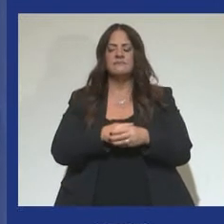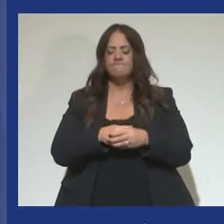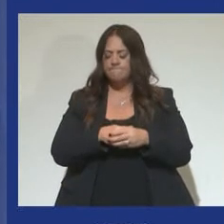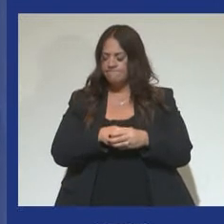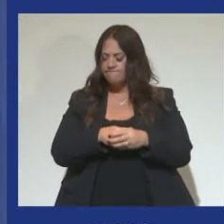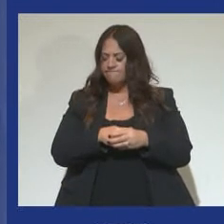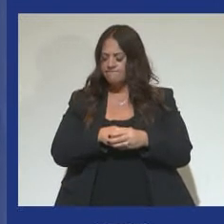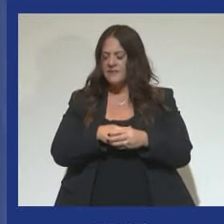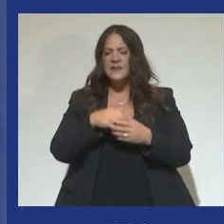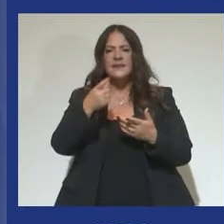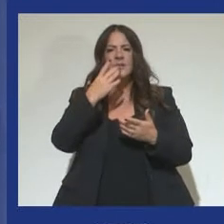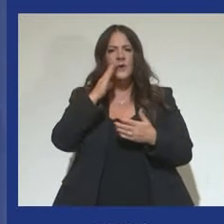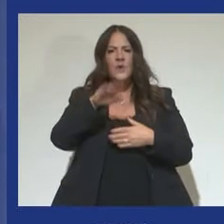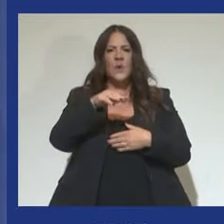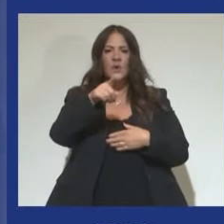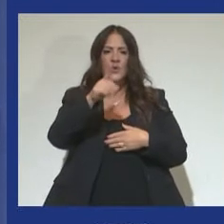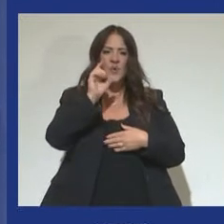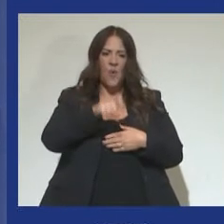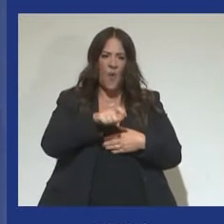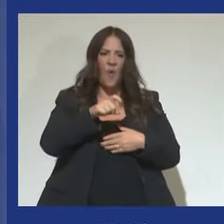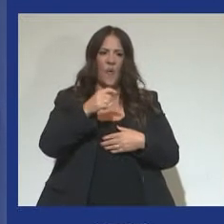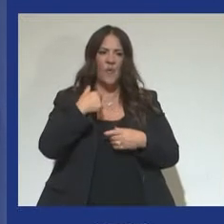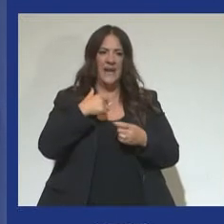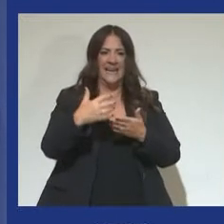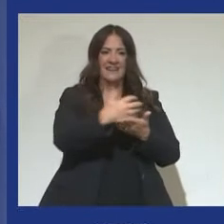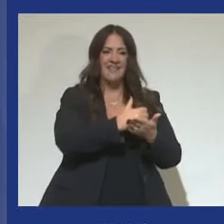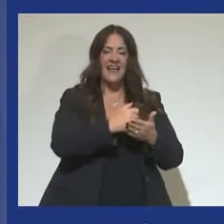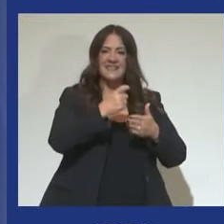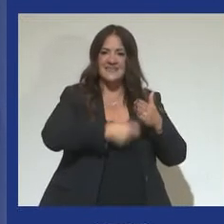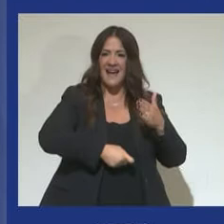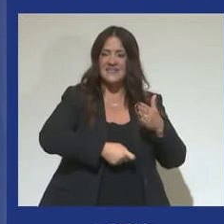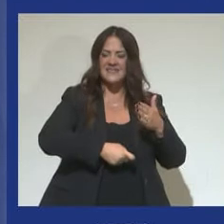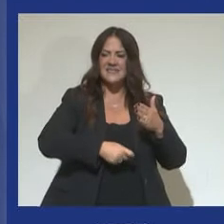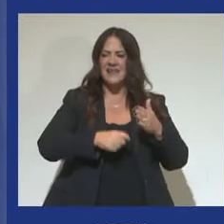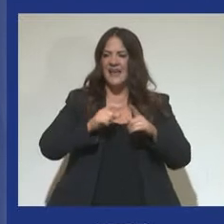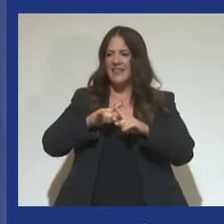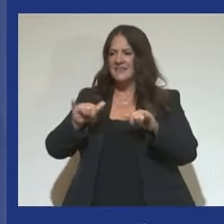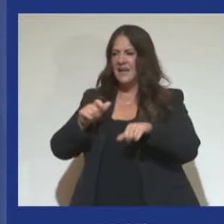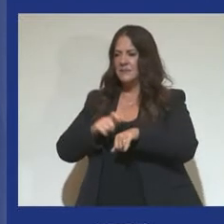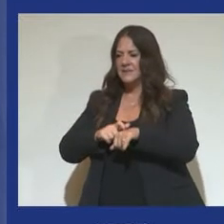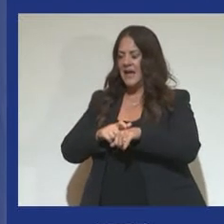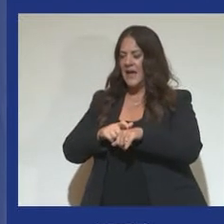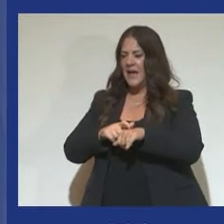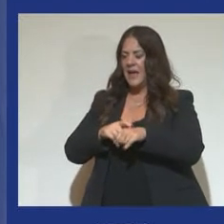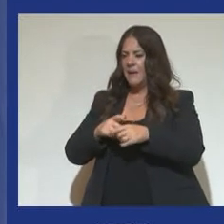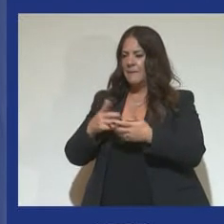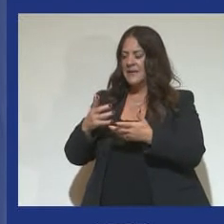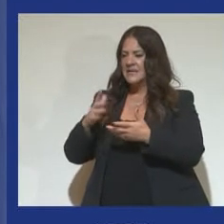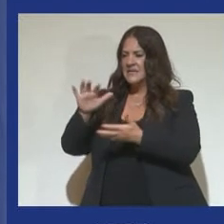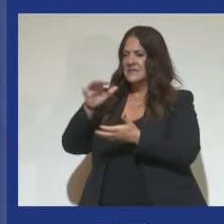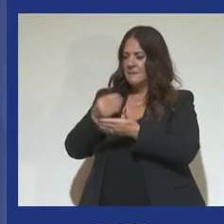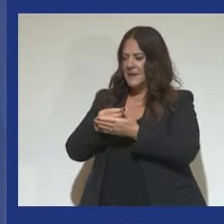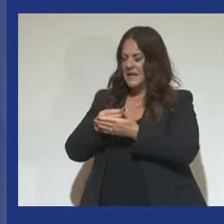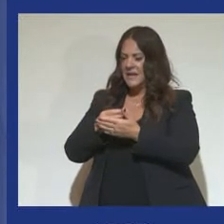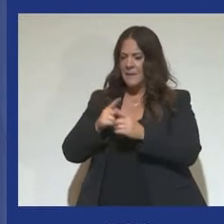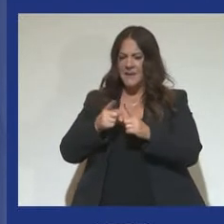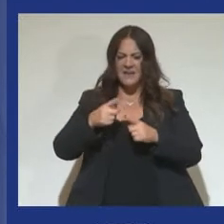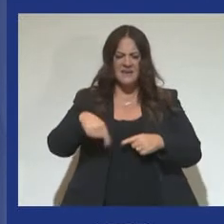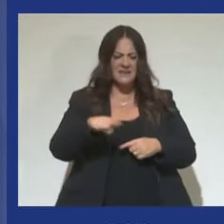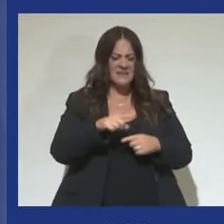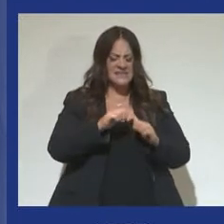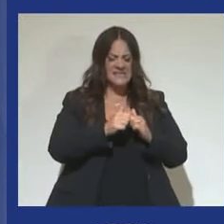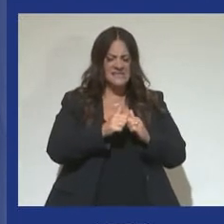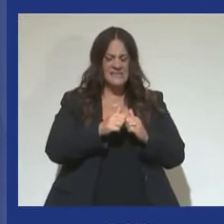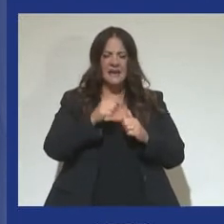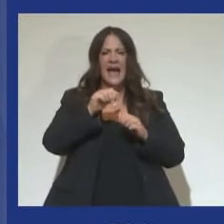la necesidad de impuestos de ingresos para el estado con el verdadero dolor que la gente